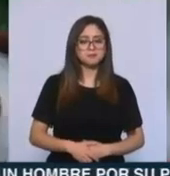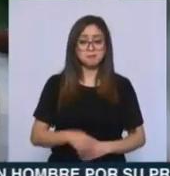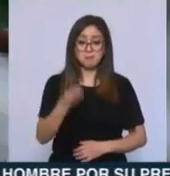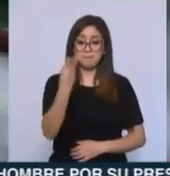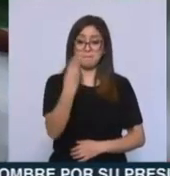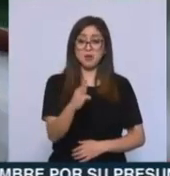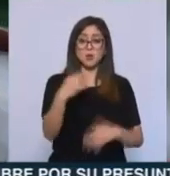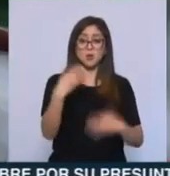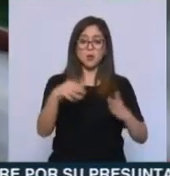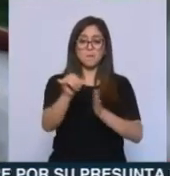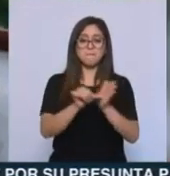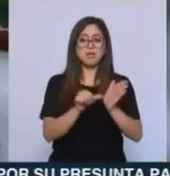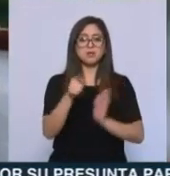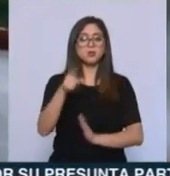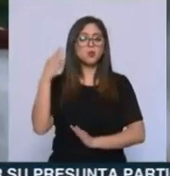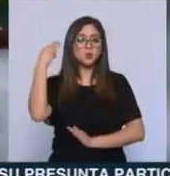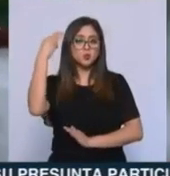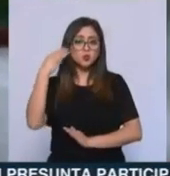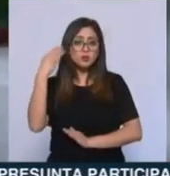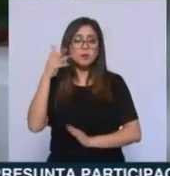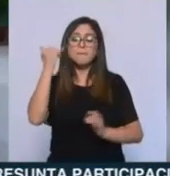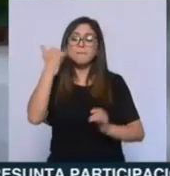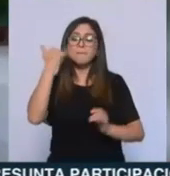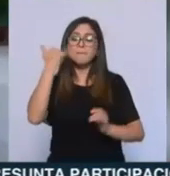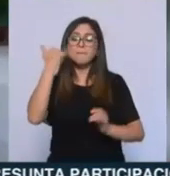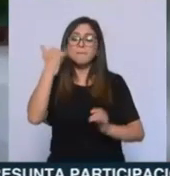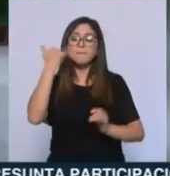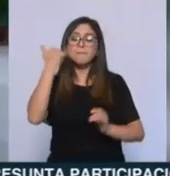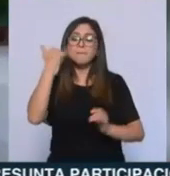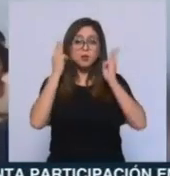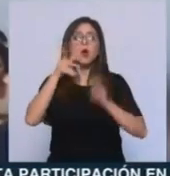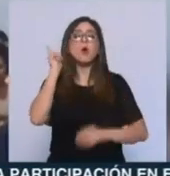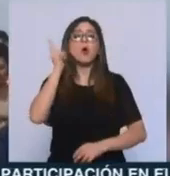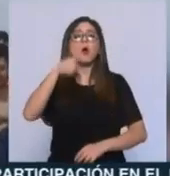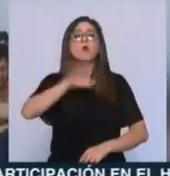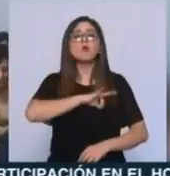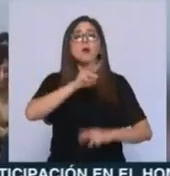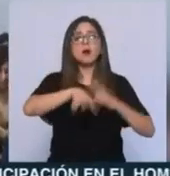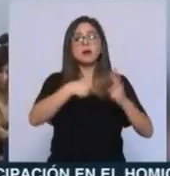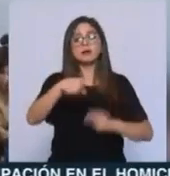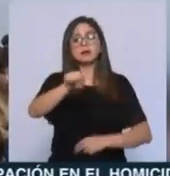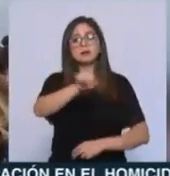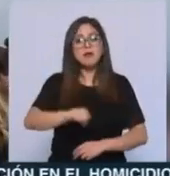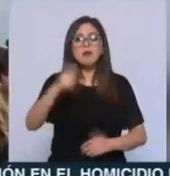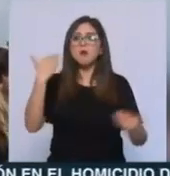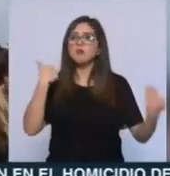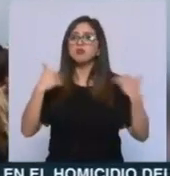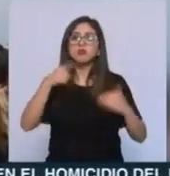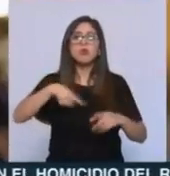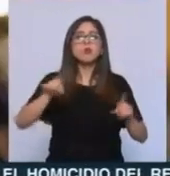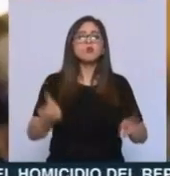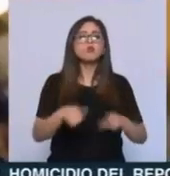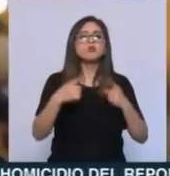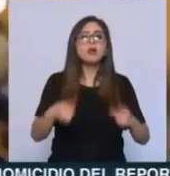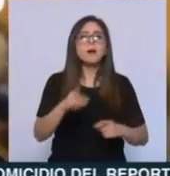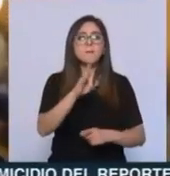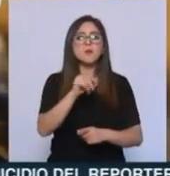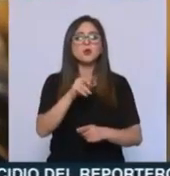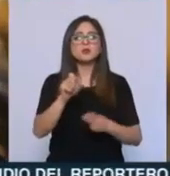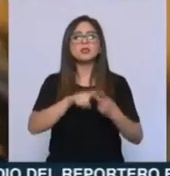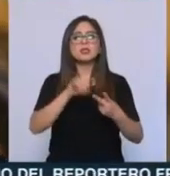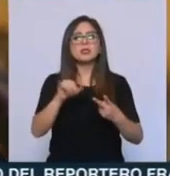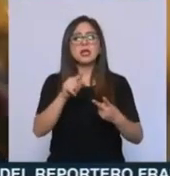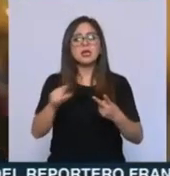Mayo es el mes de los museos. Lo invitamos a festejar haciendo este sábado a un recorrido musical en el que habrá blues,